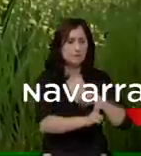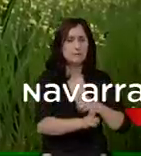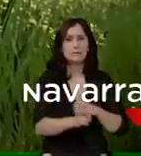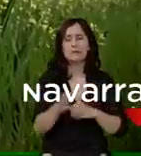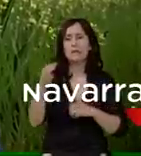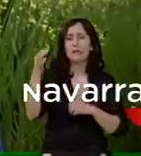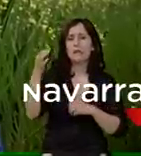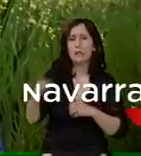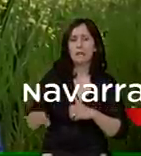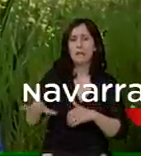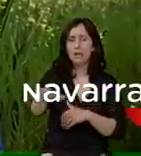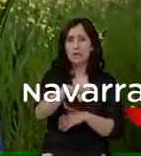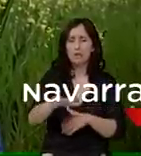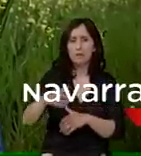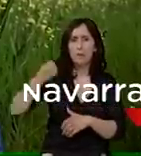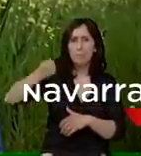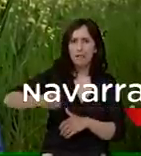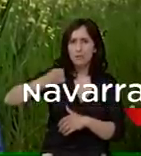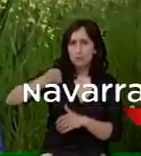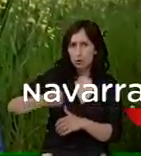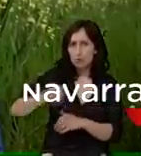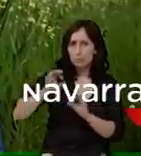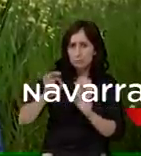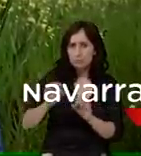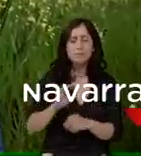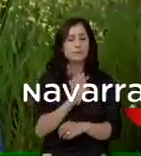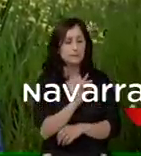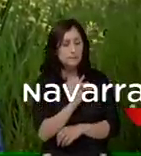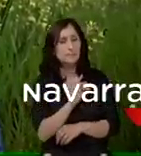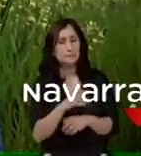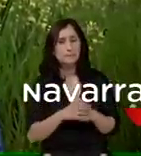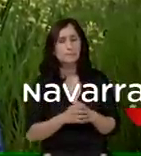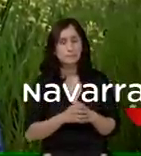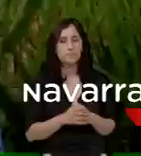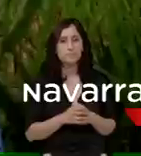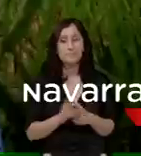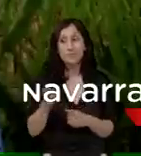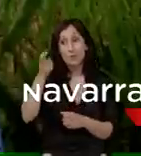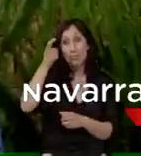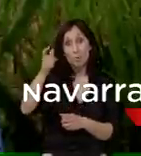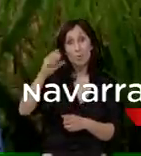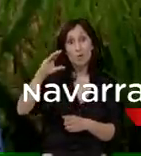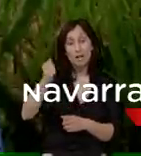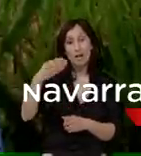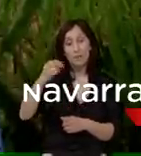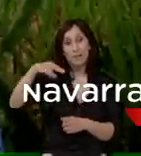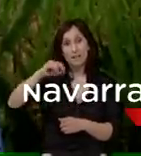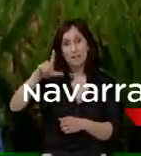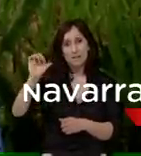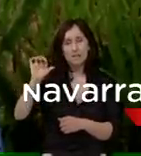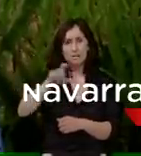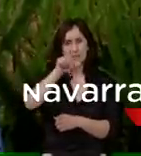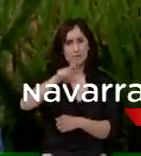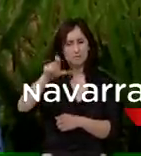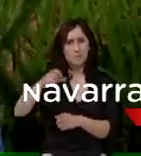¿Usted es uno de los pastores de Cabanillas? Sí, señora. Una localidad donde todavía existen muchos ganaderos.